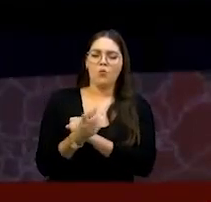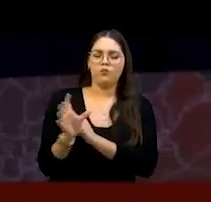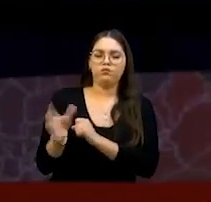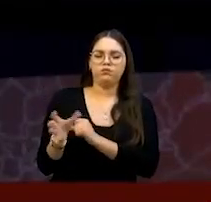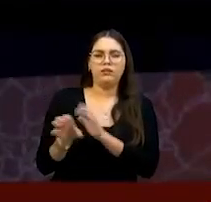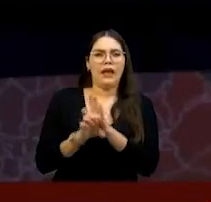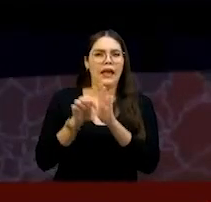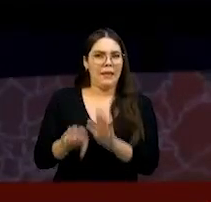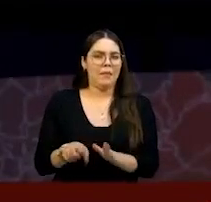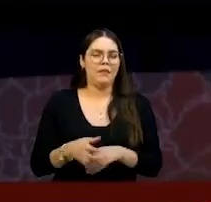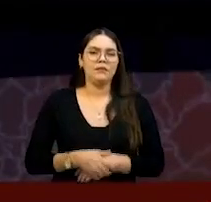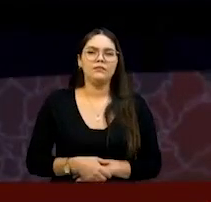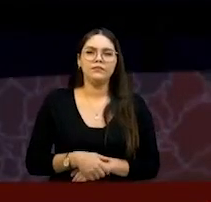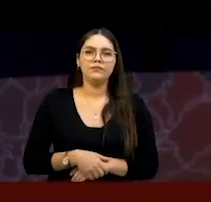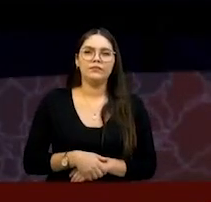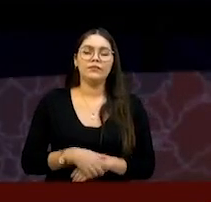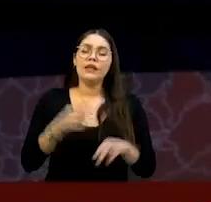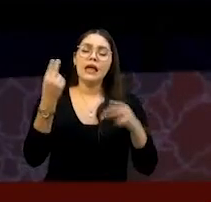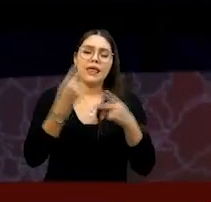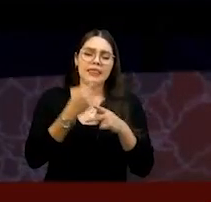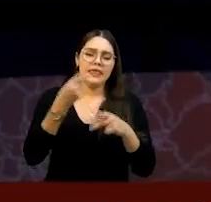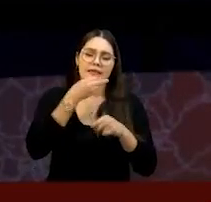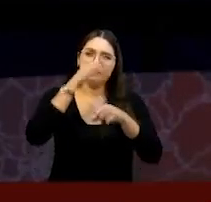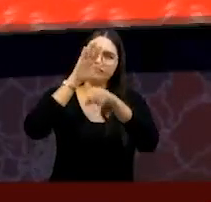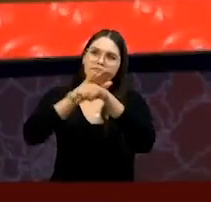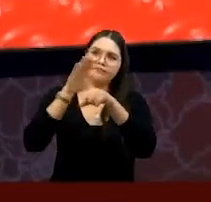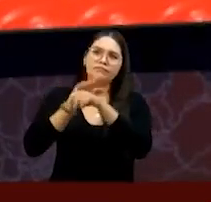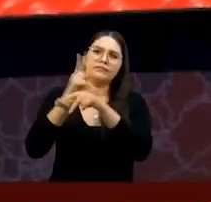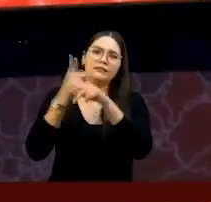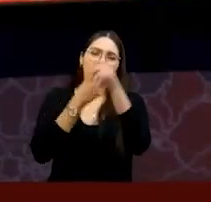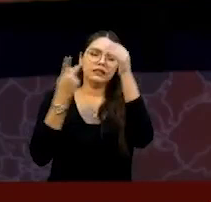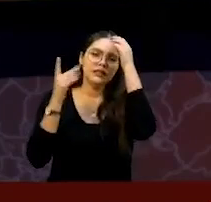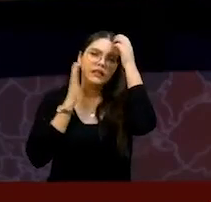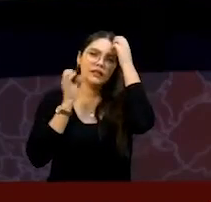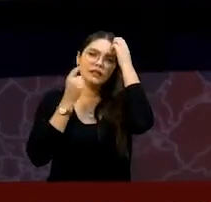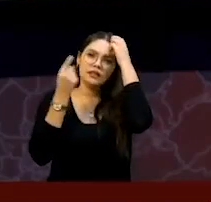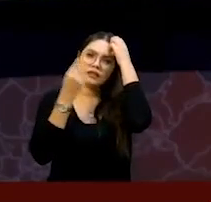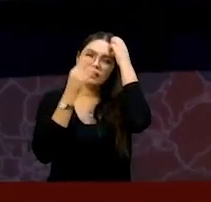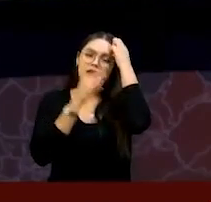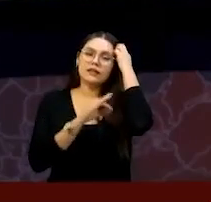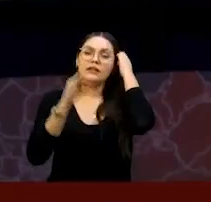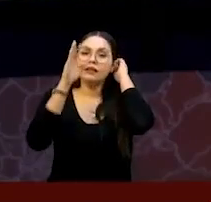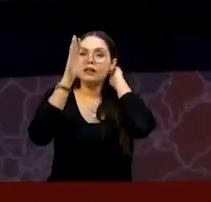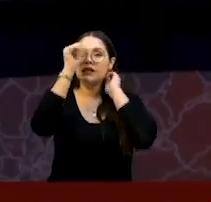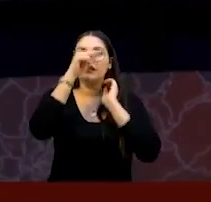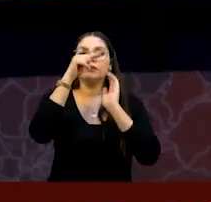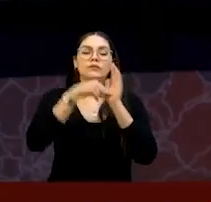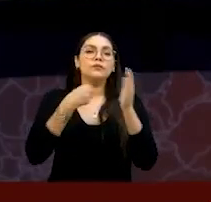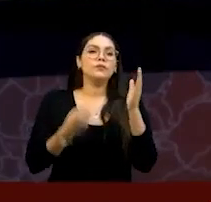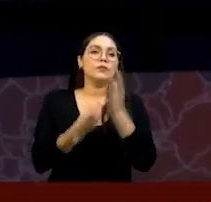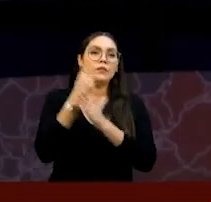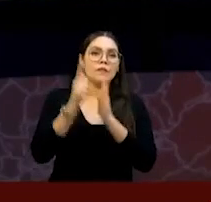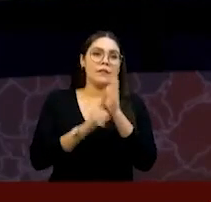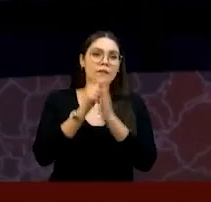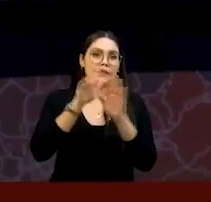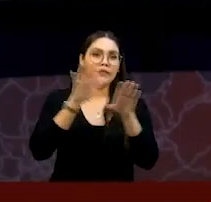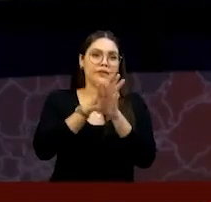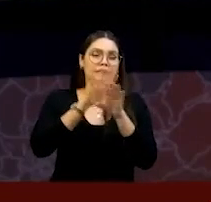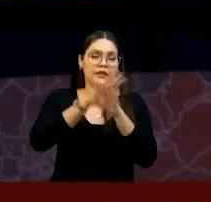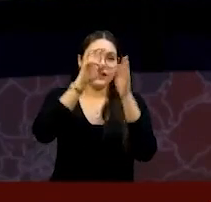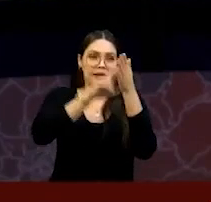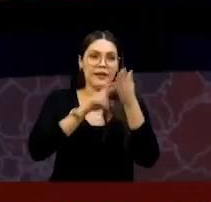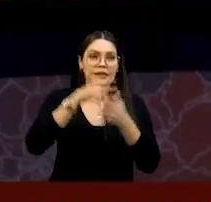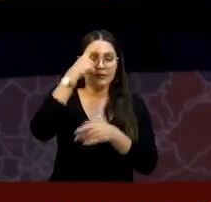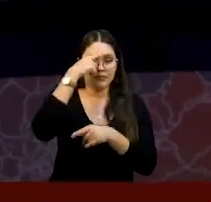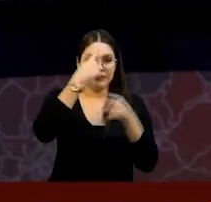ponentes en este foro hicieron un llamado a la cámara alta a aprobar este convenio que permitirá construir leyes para que trabajadores y trabajadores